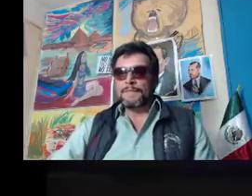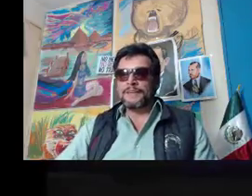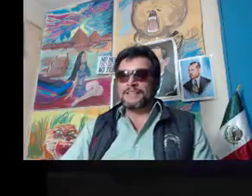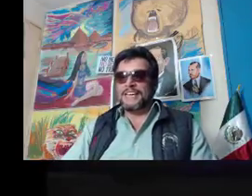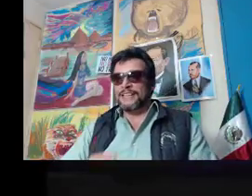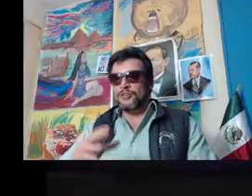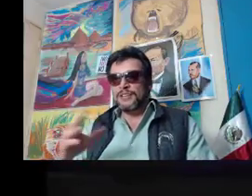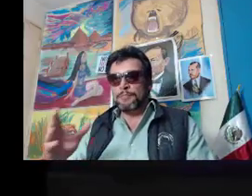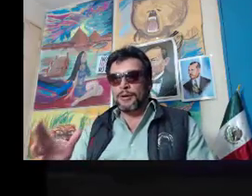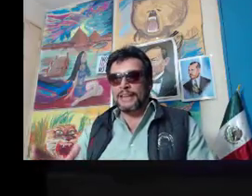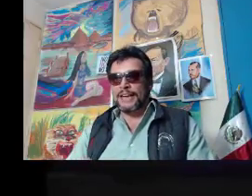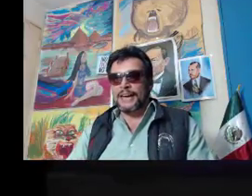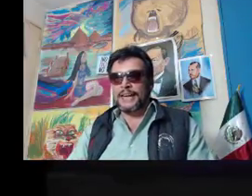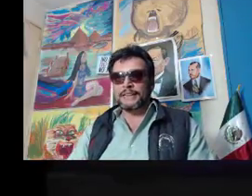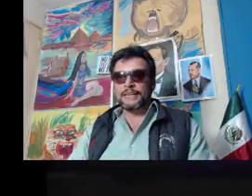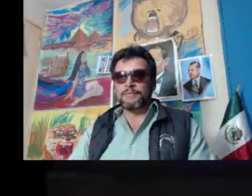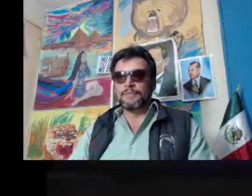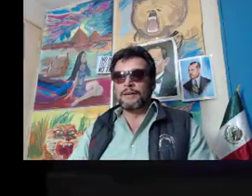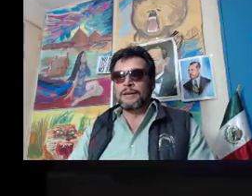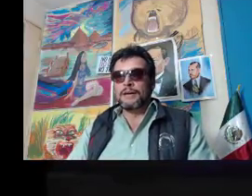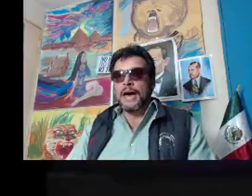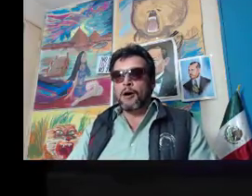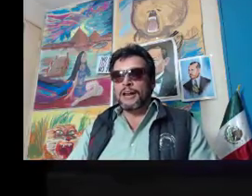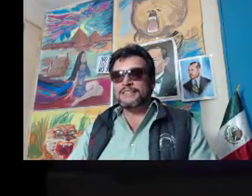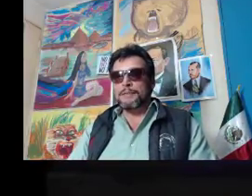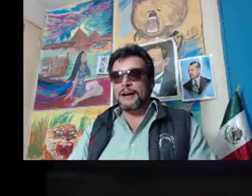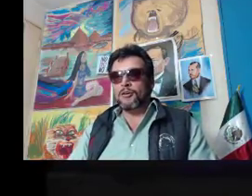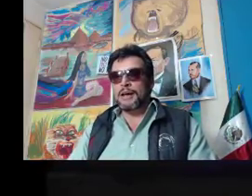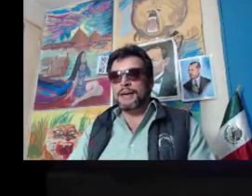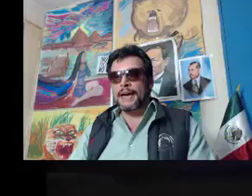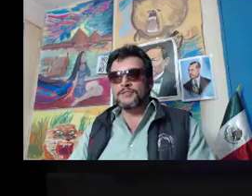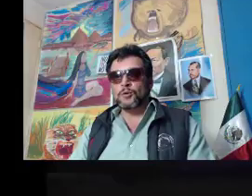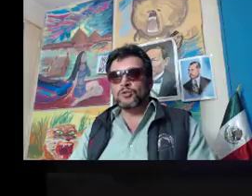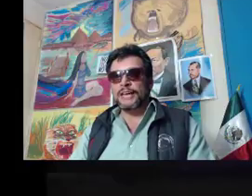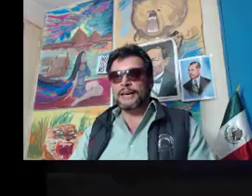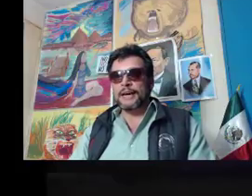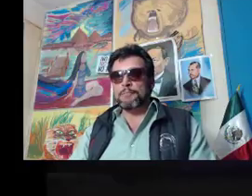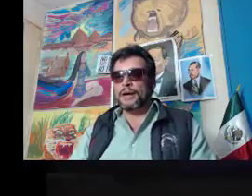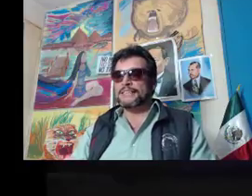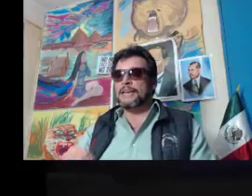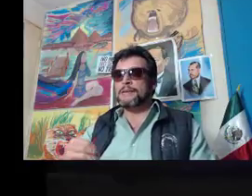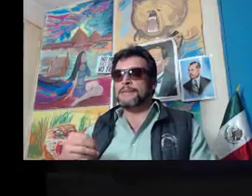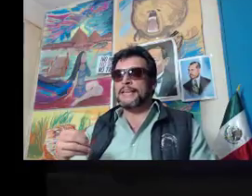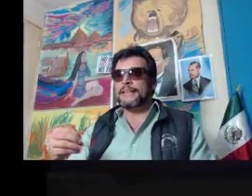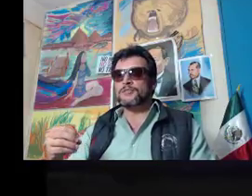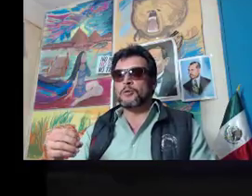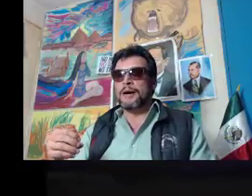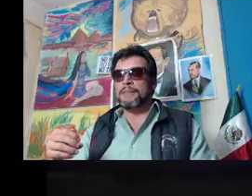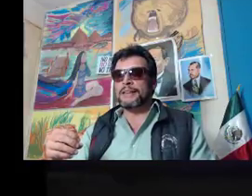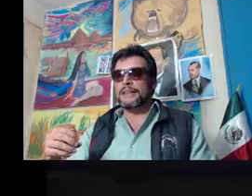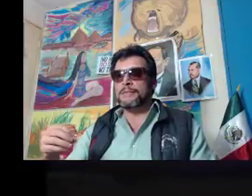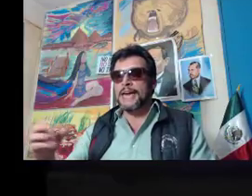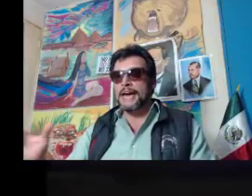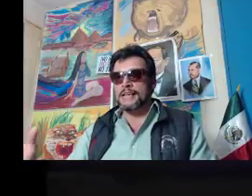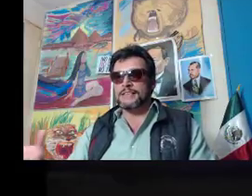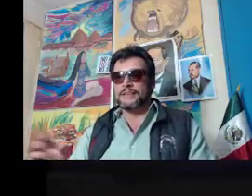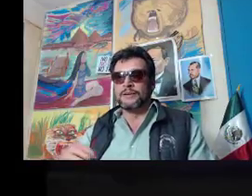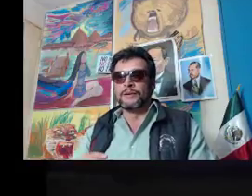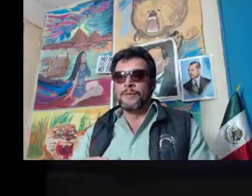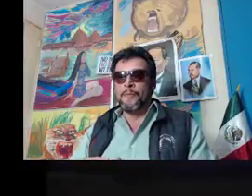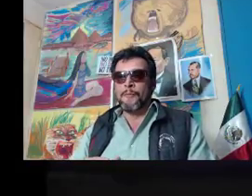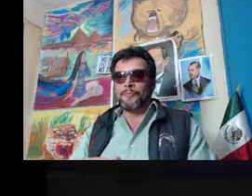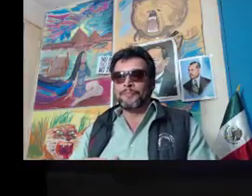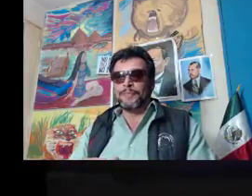continúa yéndose por la tangente. Ahora se va con la mega excusa de que es que hay viviendas sumamente